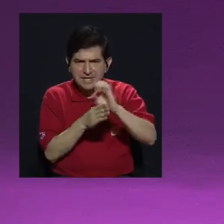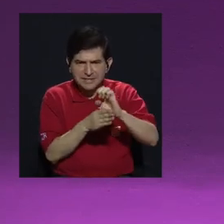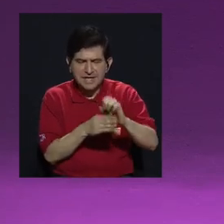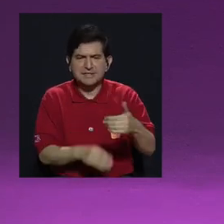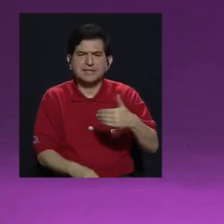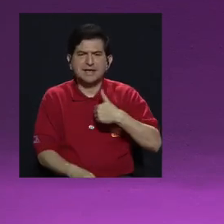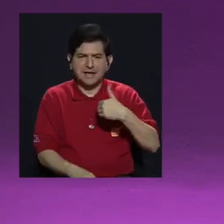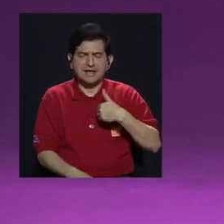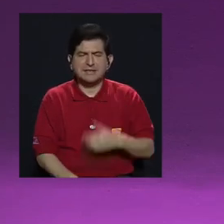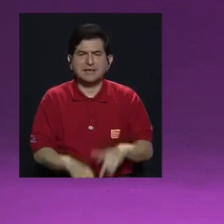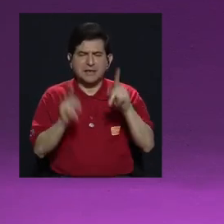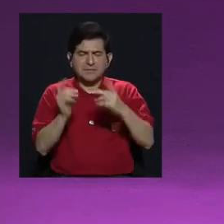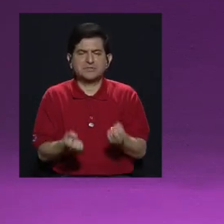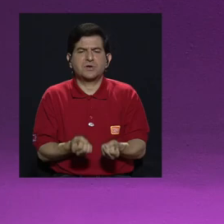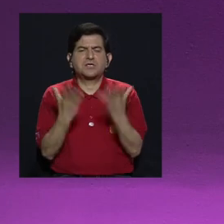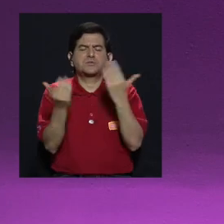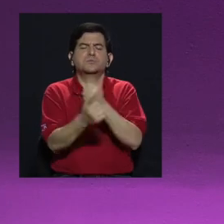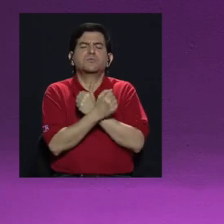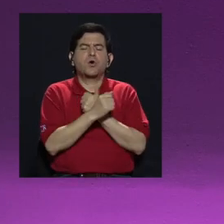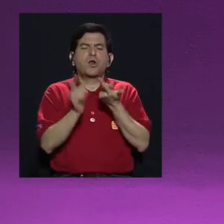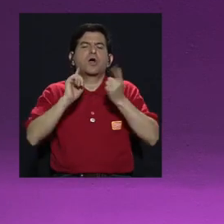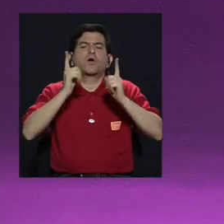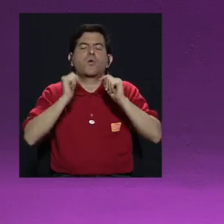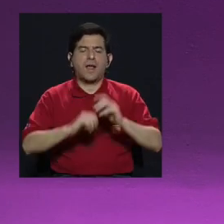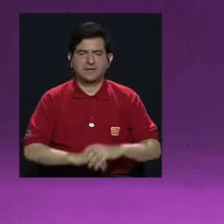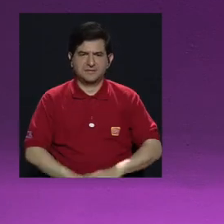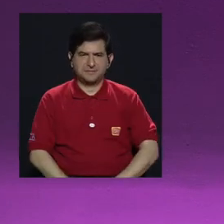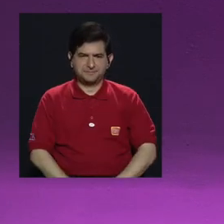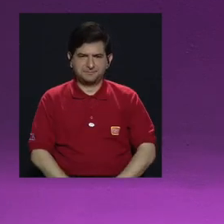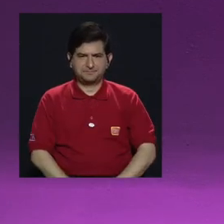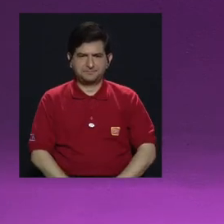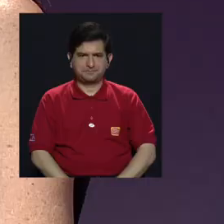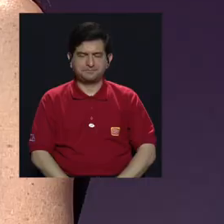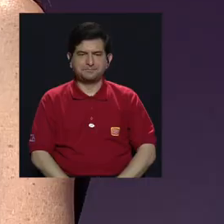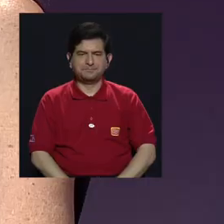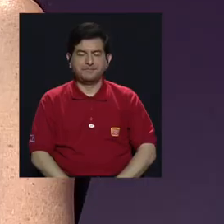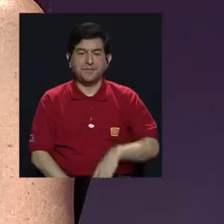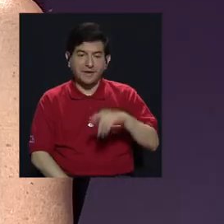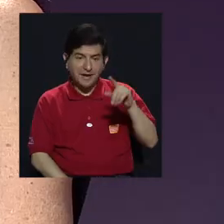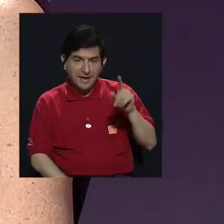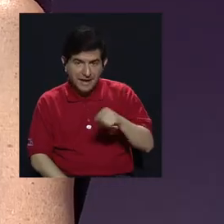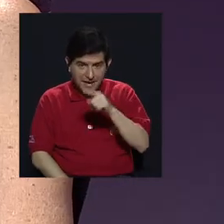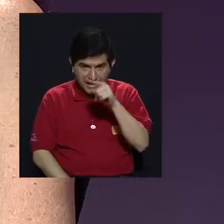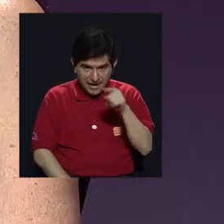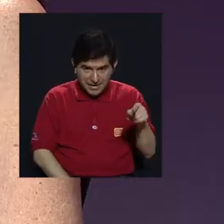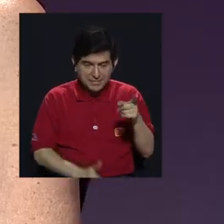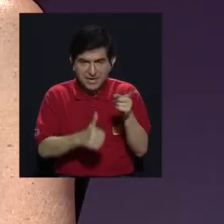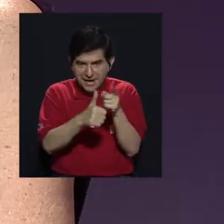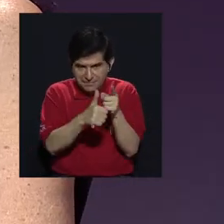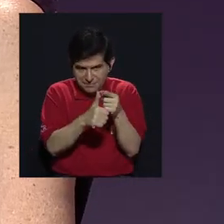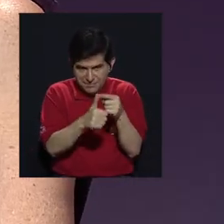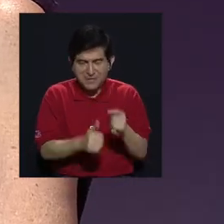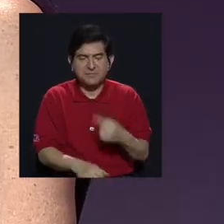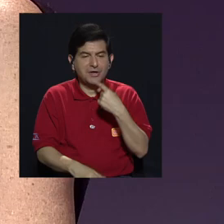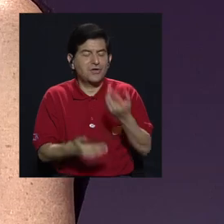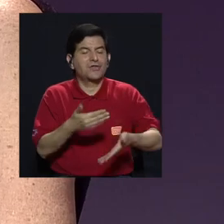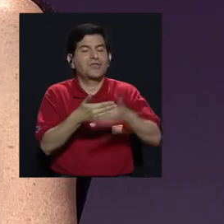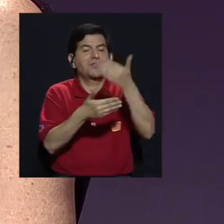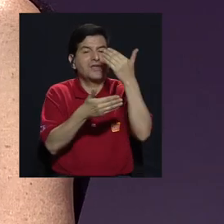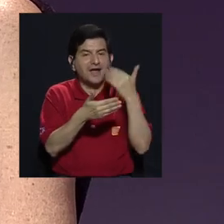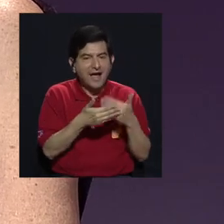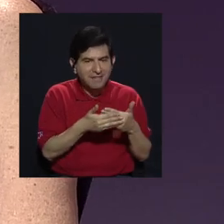que deberían tener los poliamorosos. ¿Cuáles consideran ustedes que podrían ser? Eliminar, en primer lugar, lo que decía